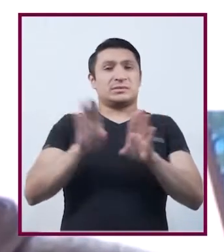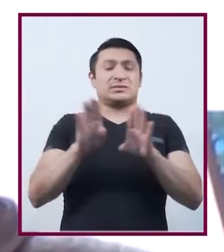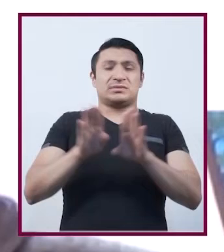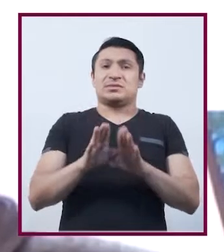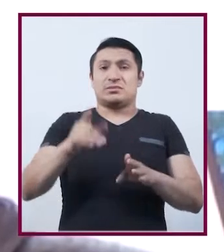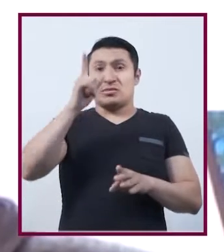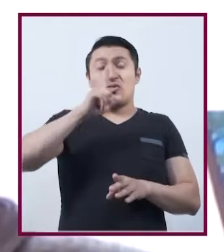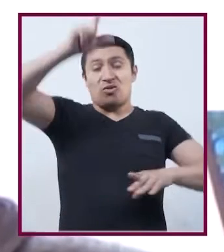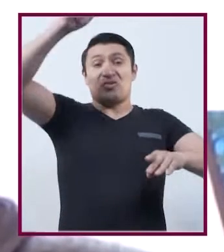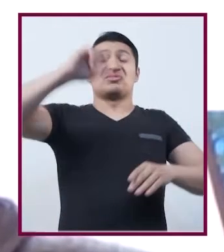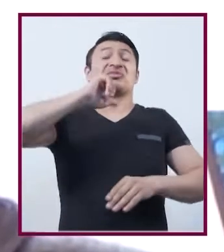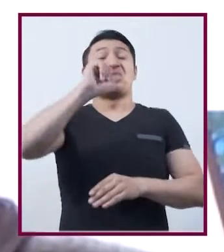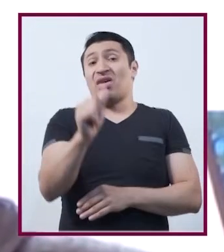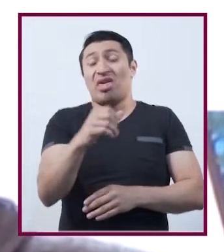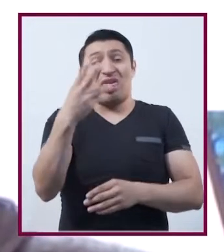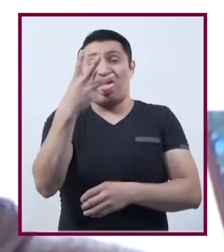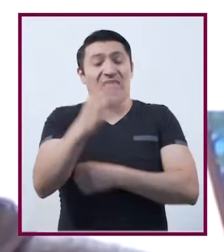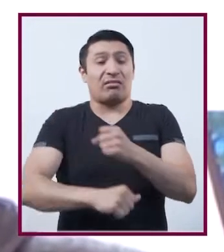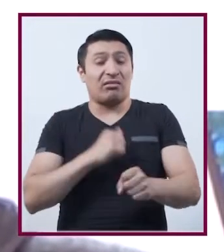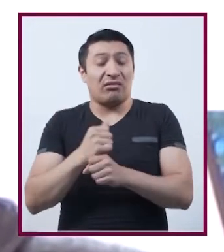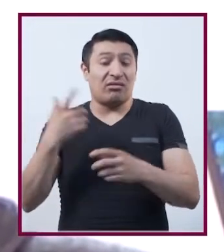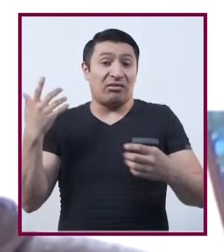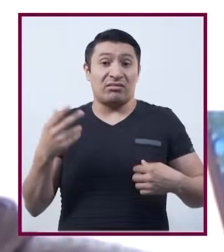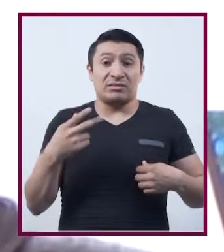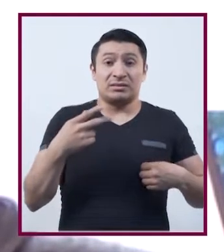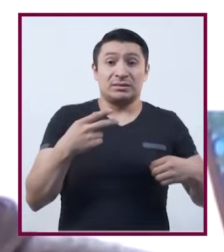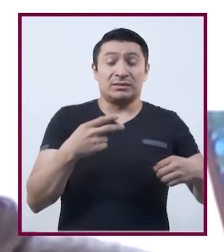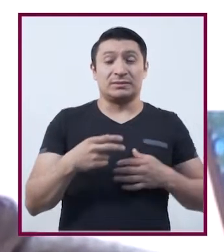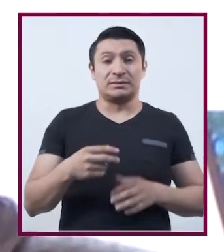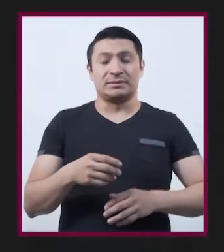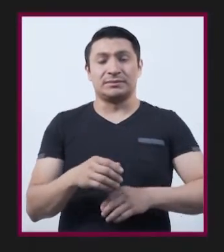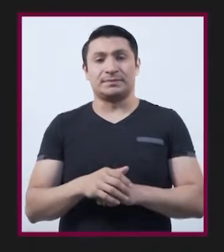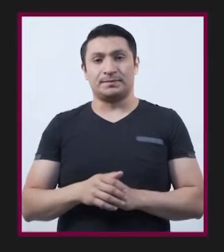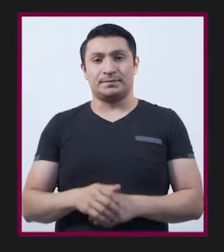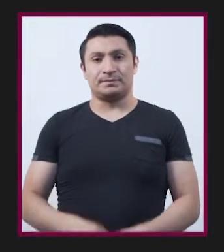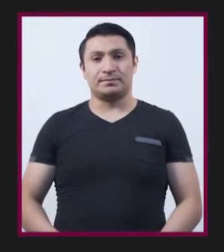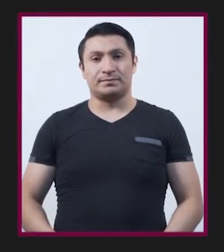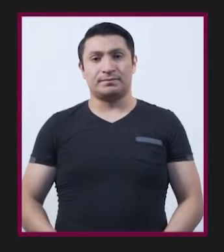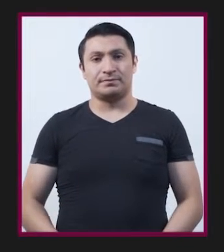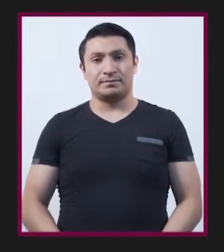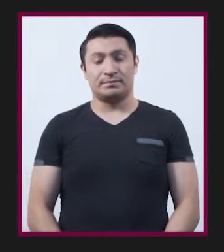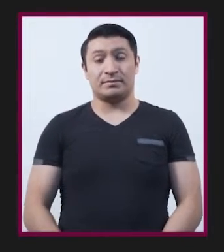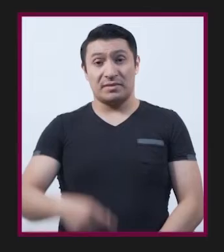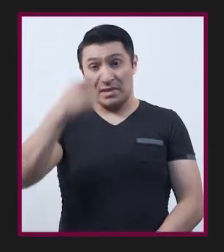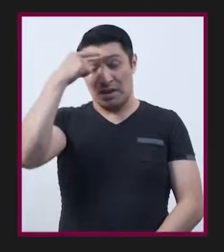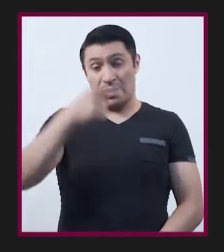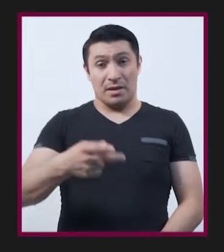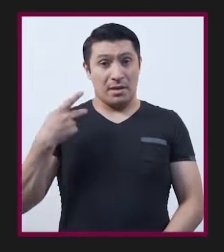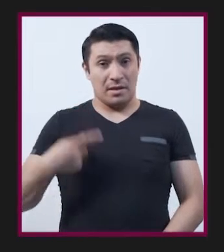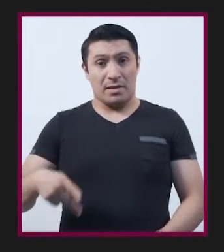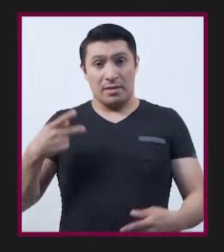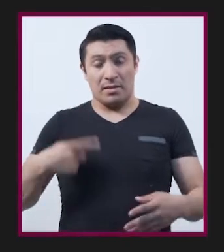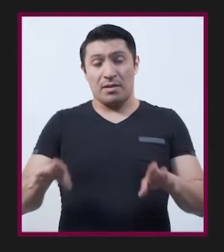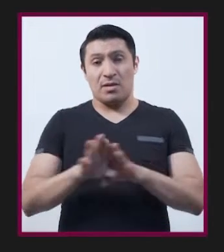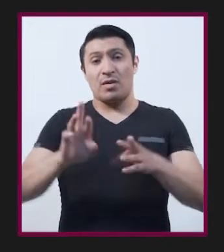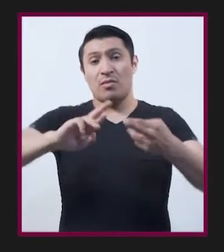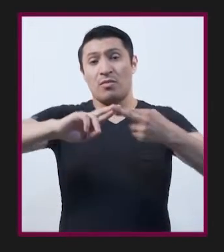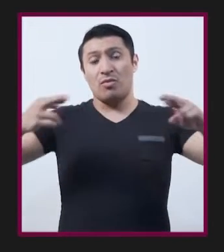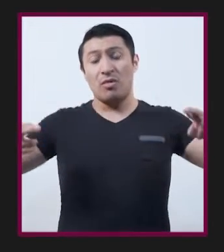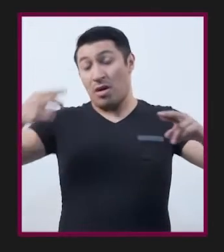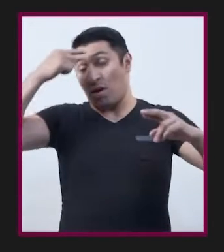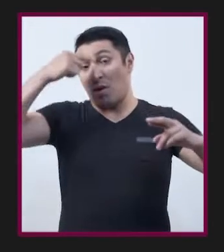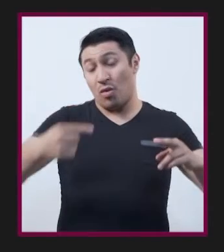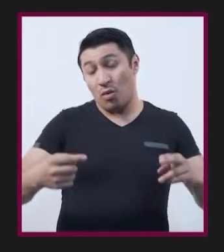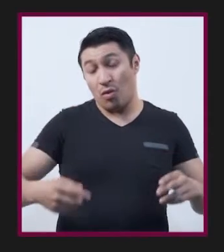estado inhabilitada con alumbrado unos 3 años. Lo utilizan principalmente